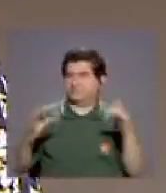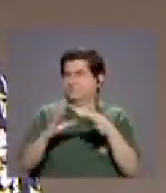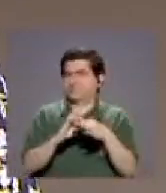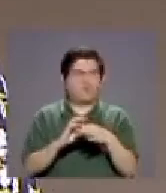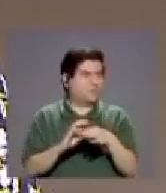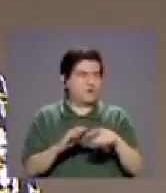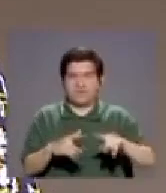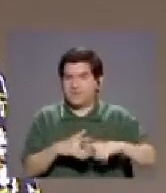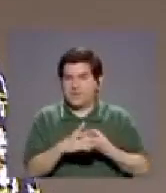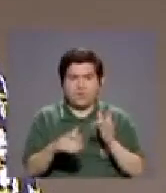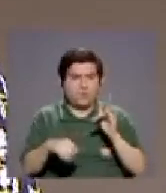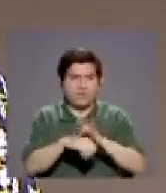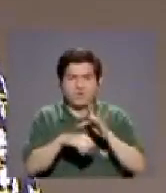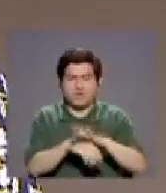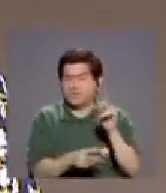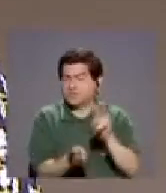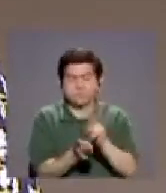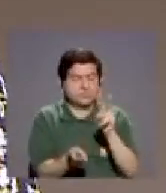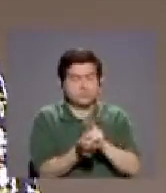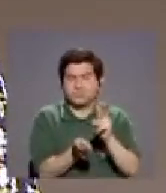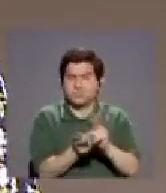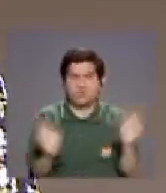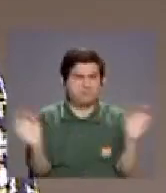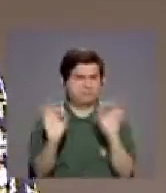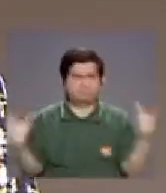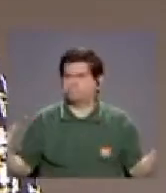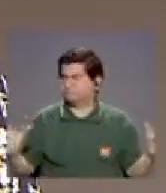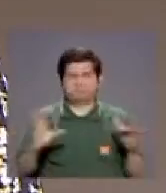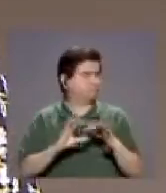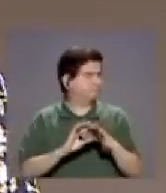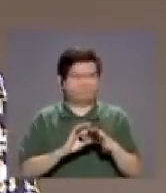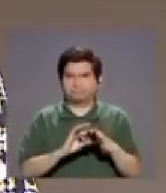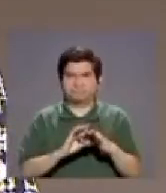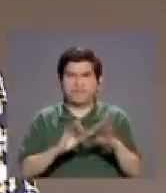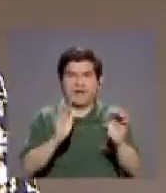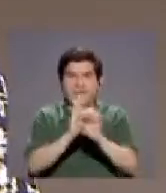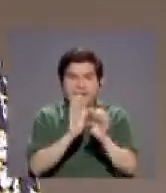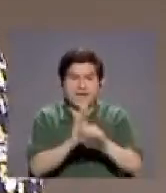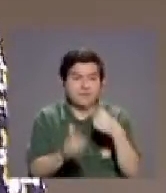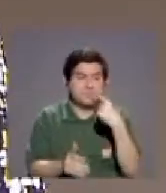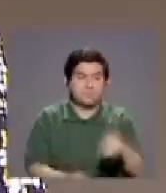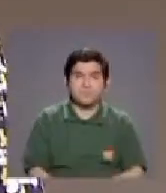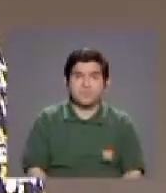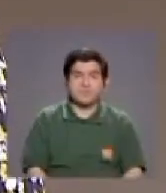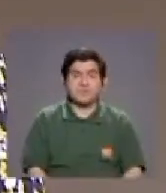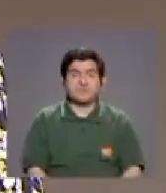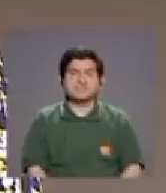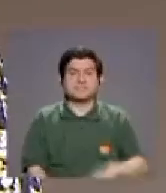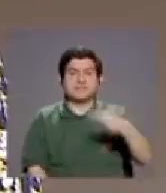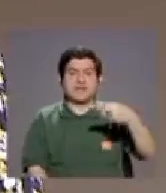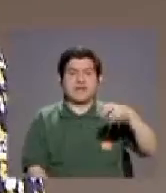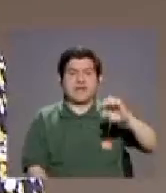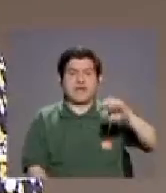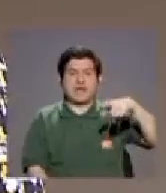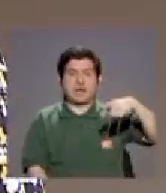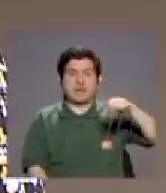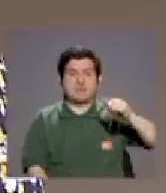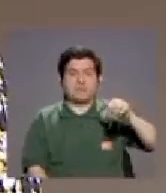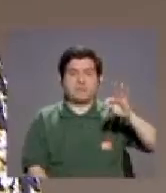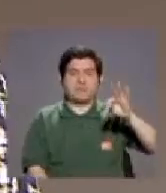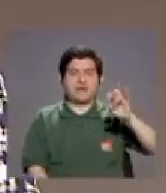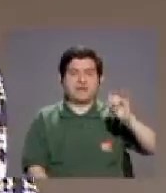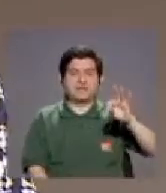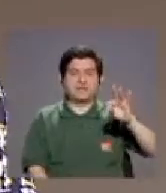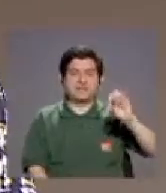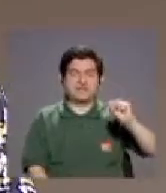un inicio temprano de relaciones sexuales, no tiene ninguna relación. Y el ejemplo que uno les pone es hepatitis B. La hepatitis B se pone para evitar